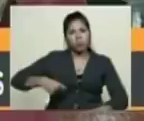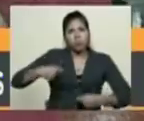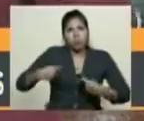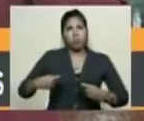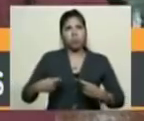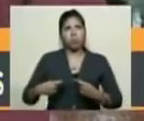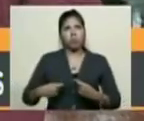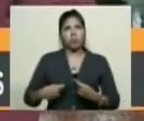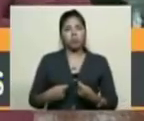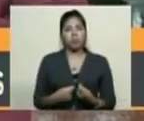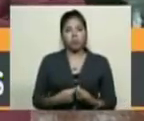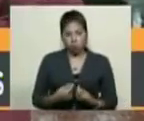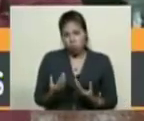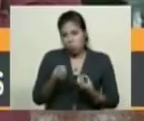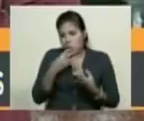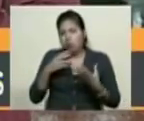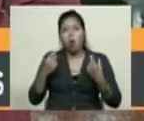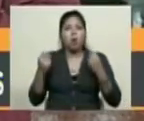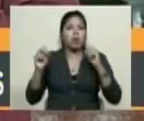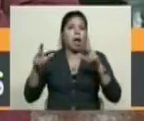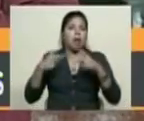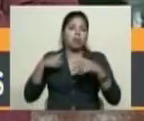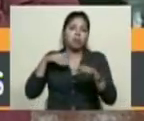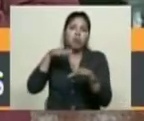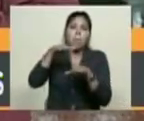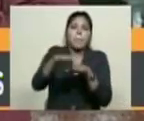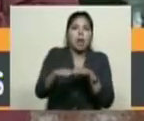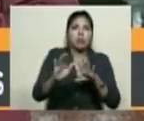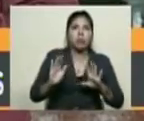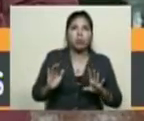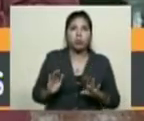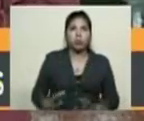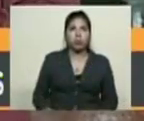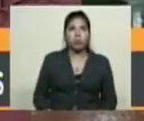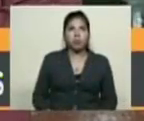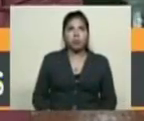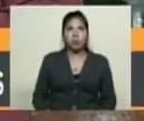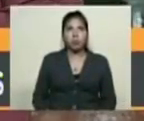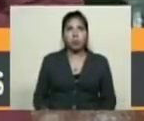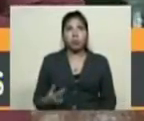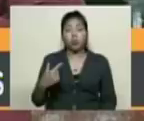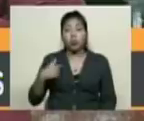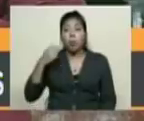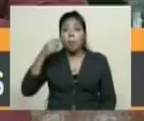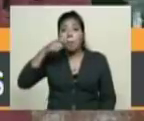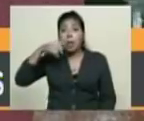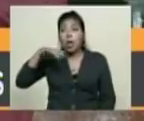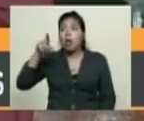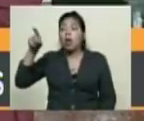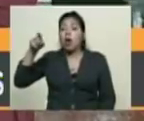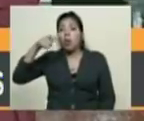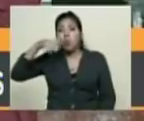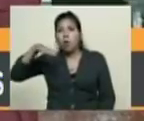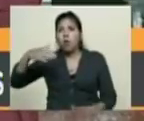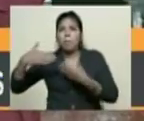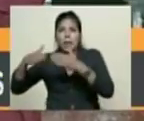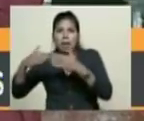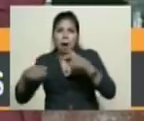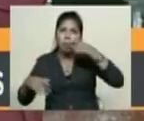paso hacia adelante. Estoy listo y creo que los pueblos de Panamá y Venezuela